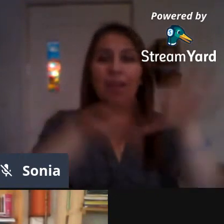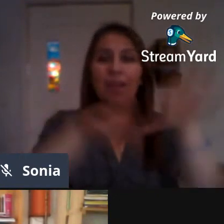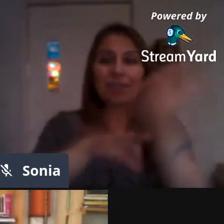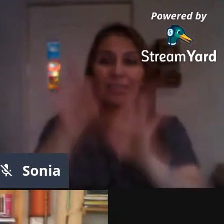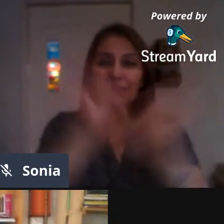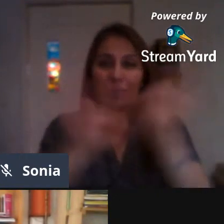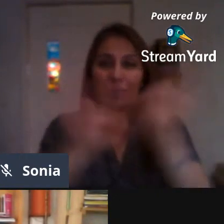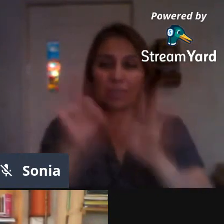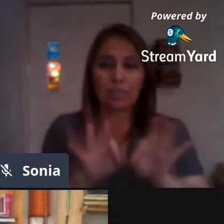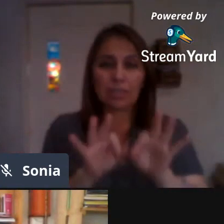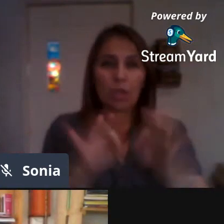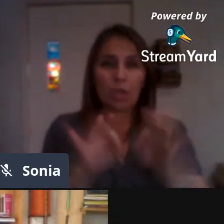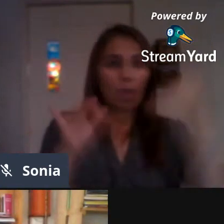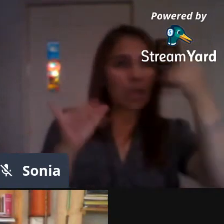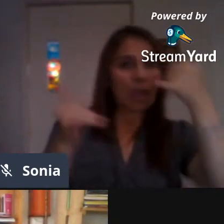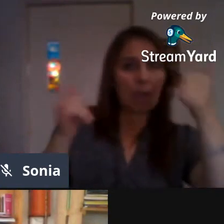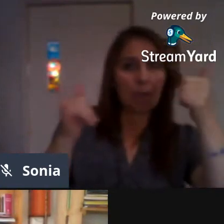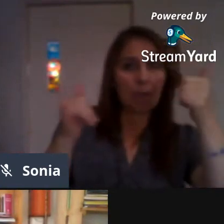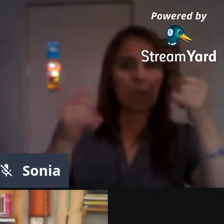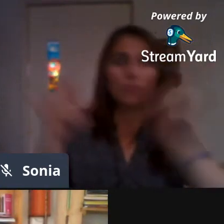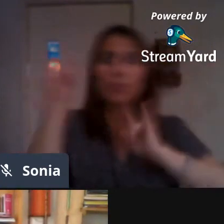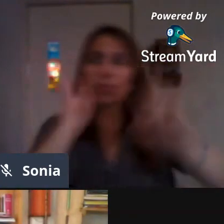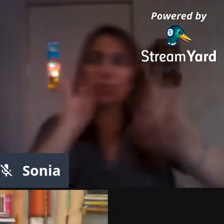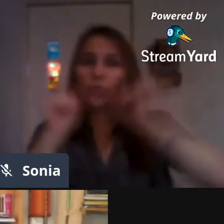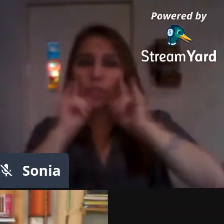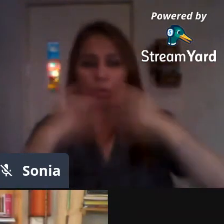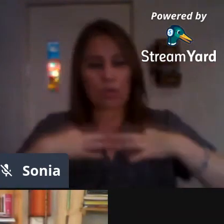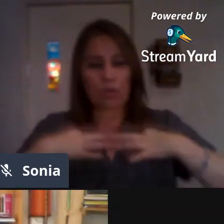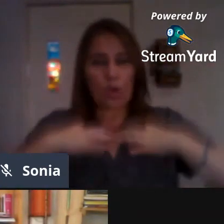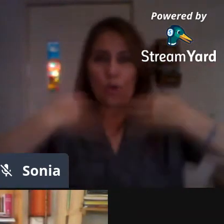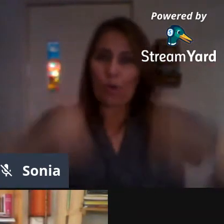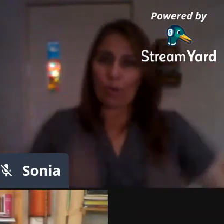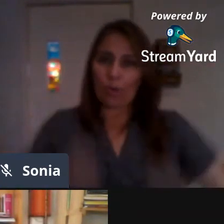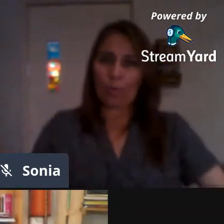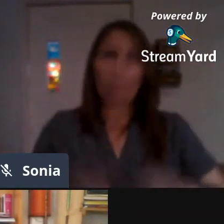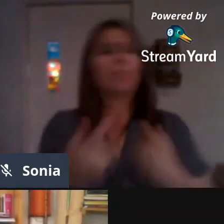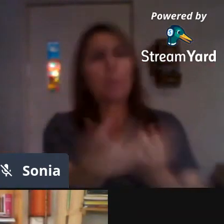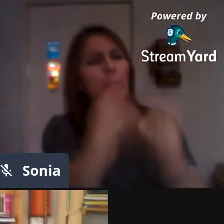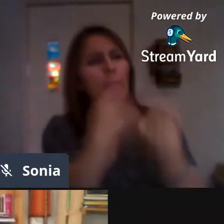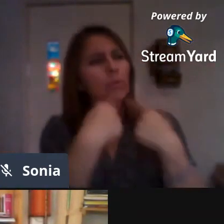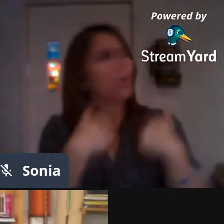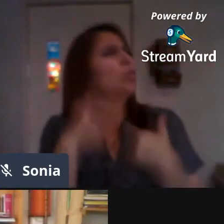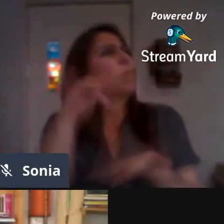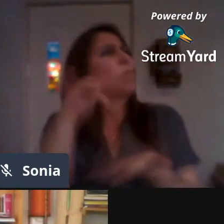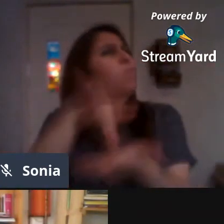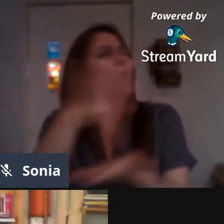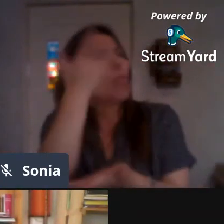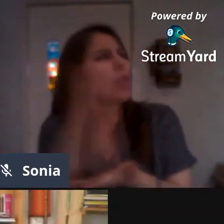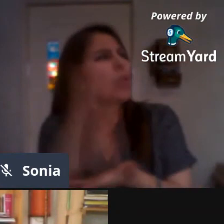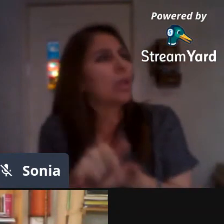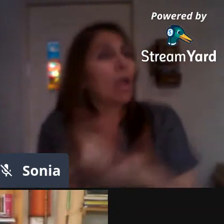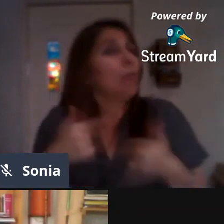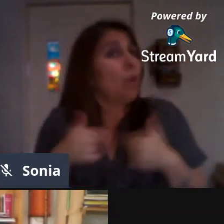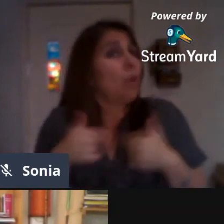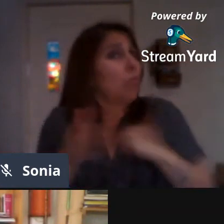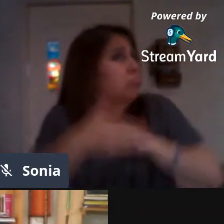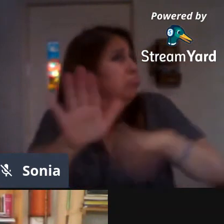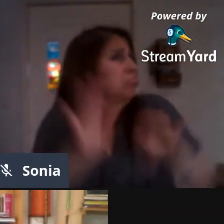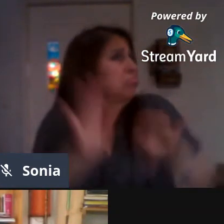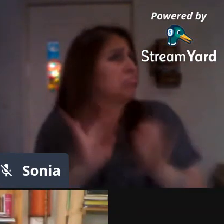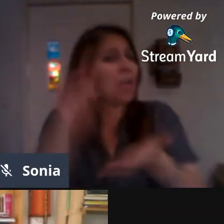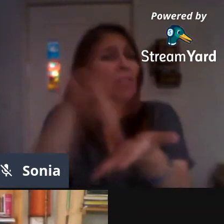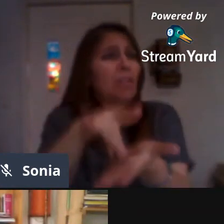el sonido y el vestuario si me preguntaran que hago allí diría que estoy por casualidad como lo estaba hace un rato afuera